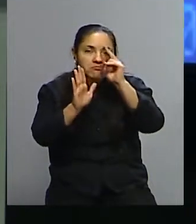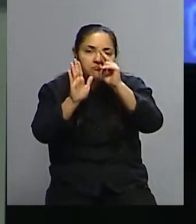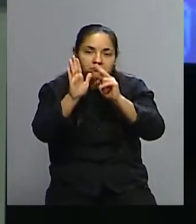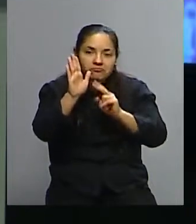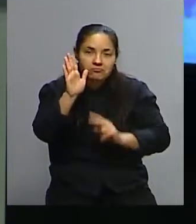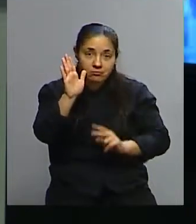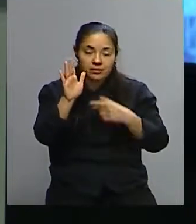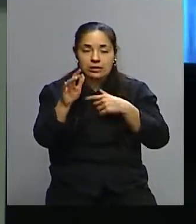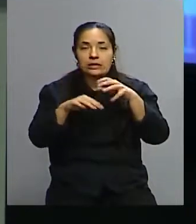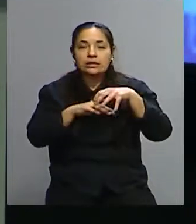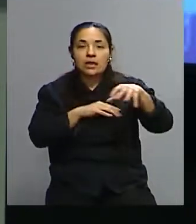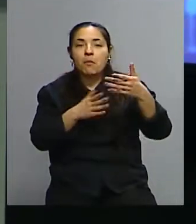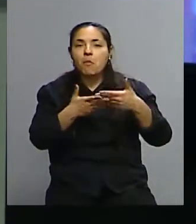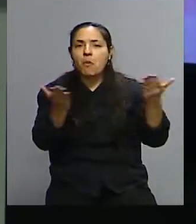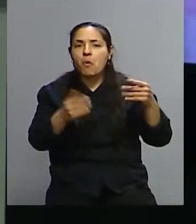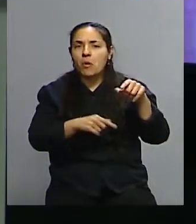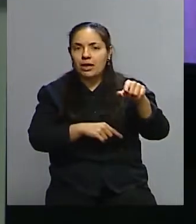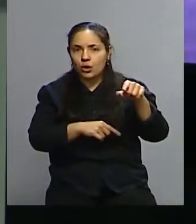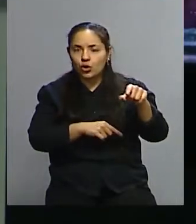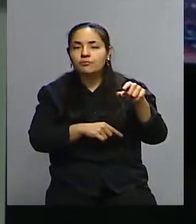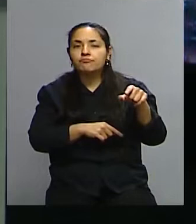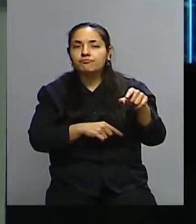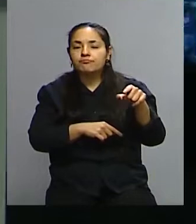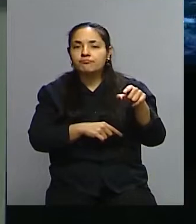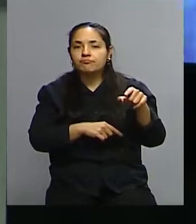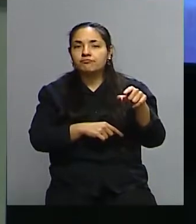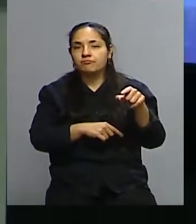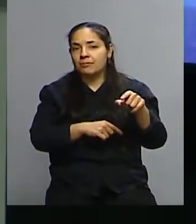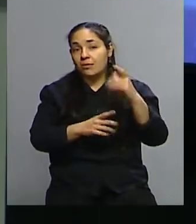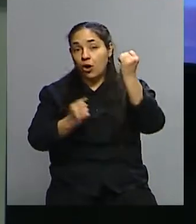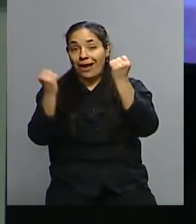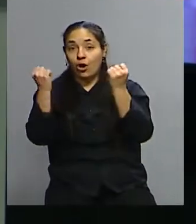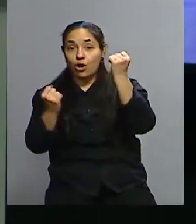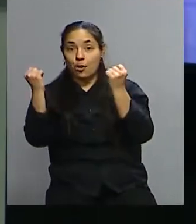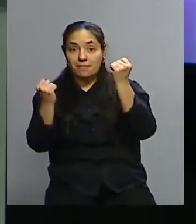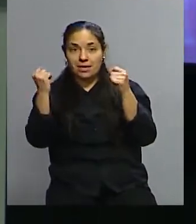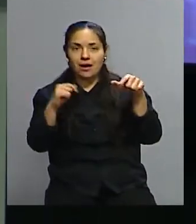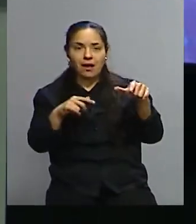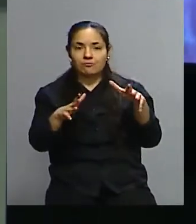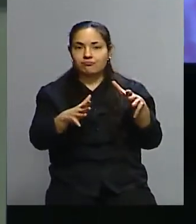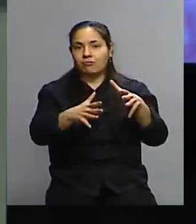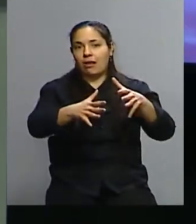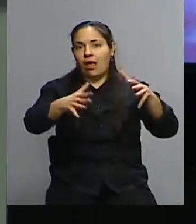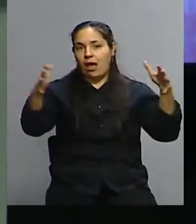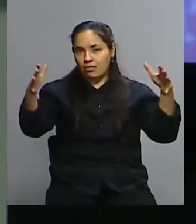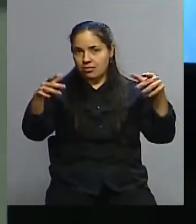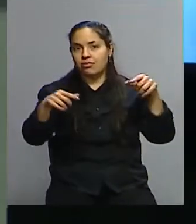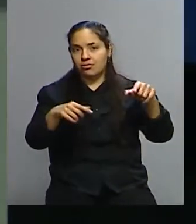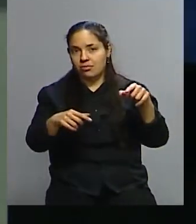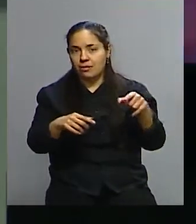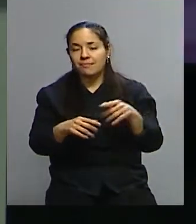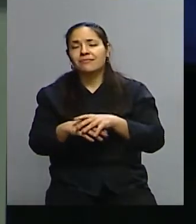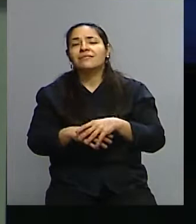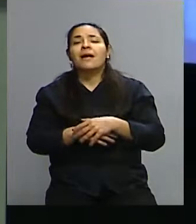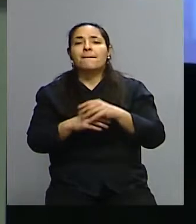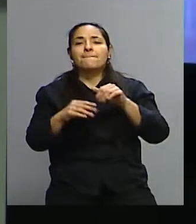sector público en general, en relación a toda la economía, tiene un tamaño importante. En general en todos los países de